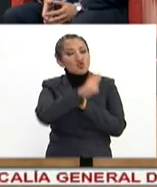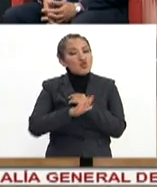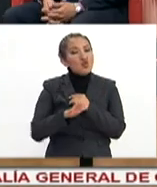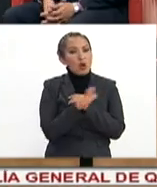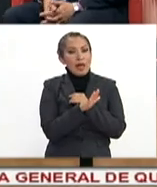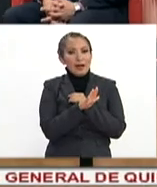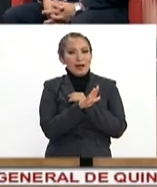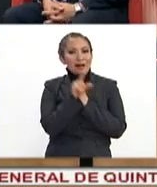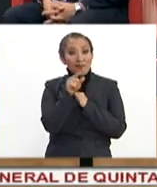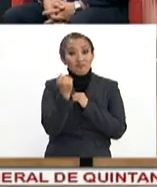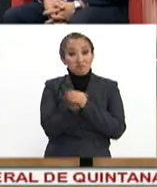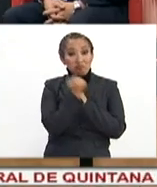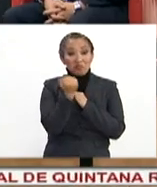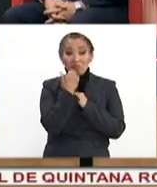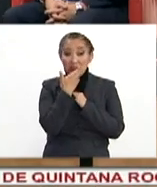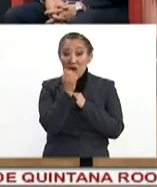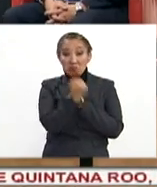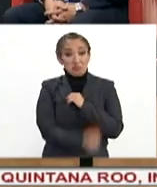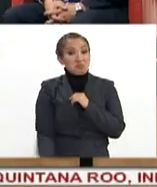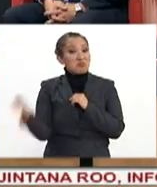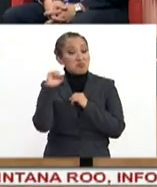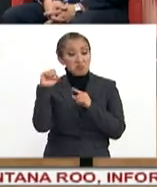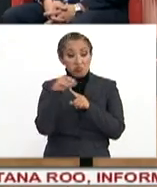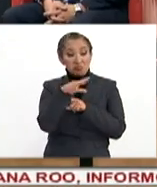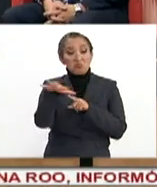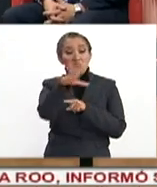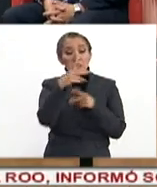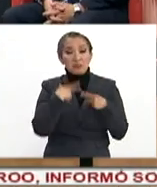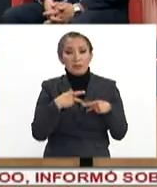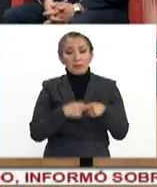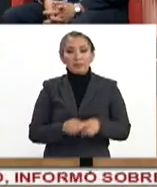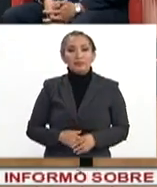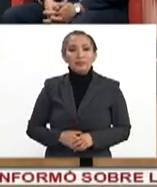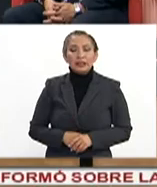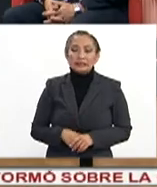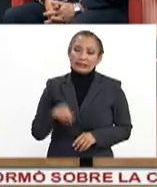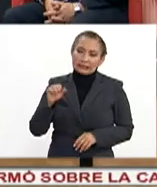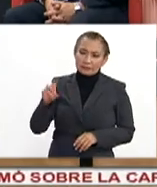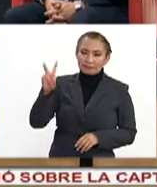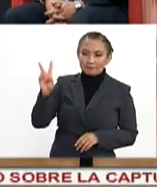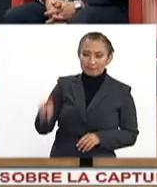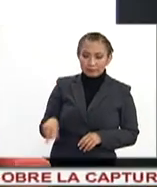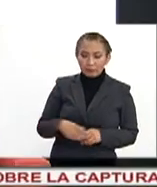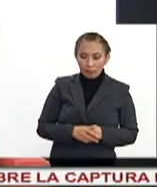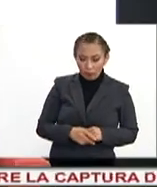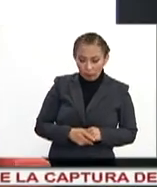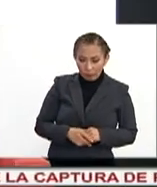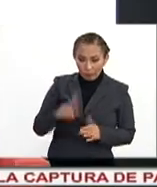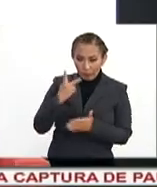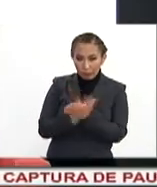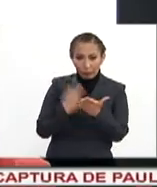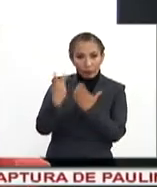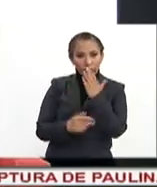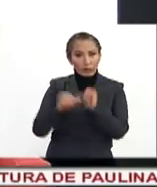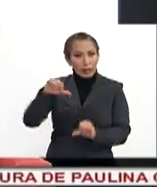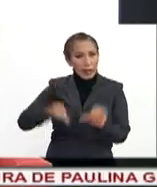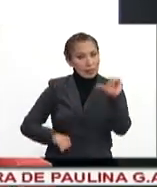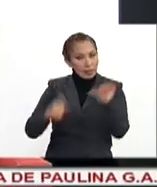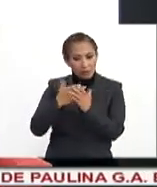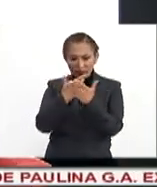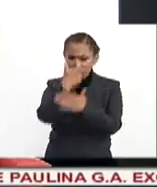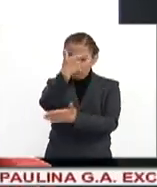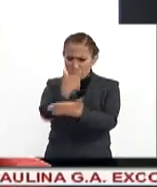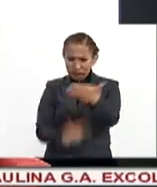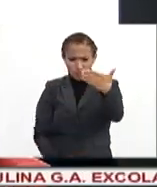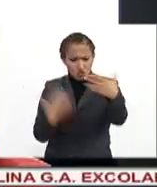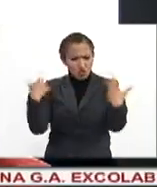culturales que por fortuna han tenido un gran impacto entre la sociedad. Sí, bueno, pues el programa de actividades es muy